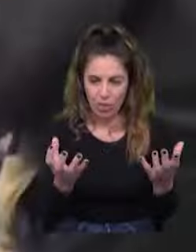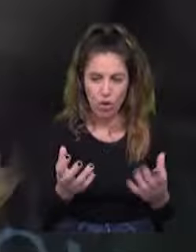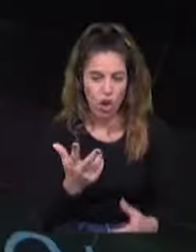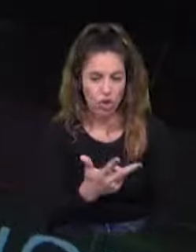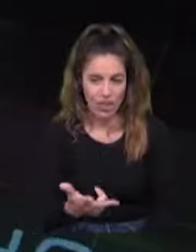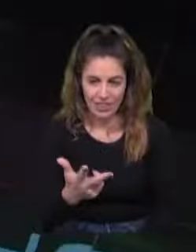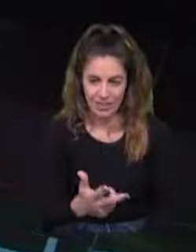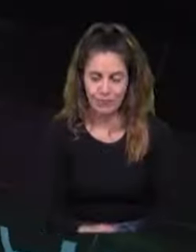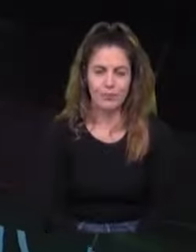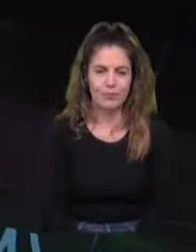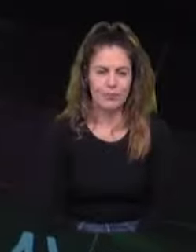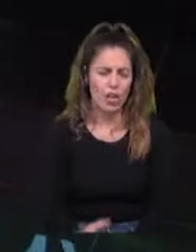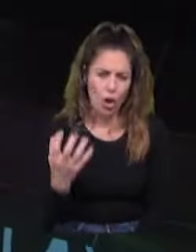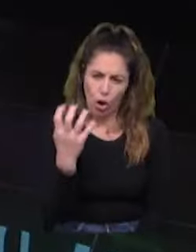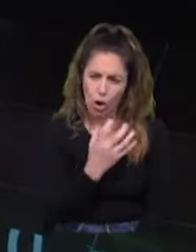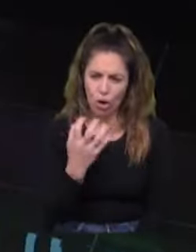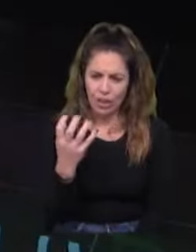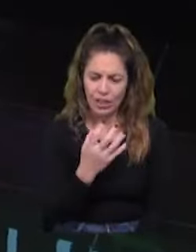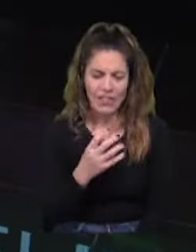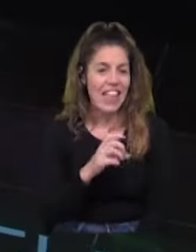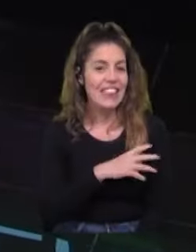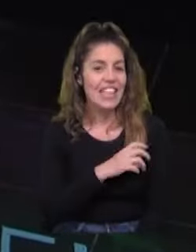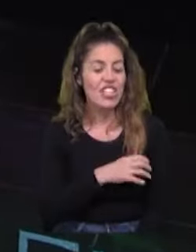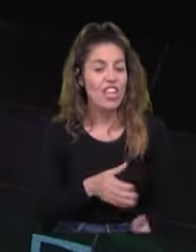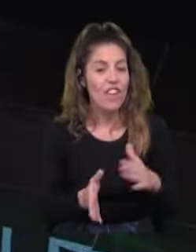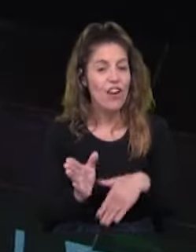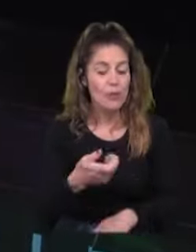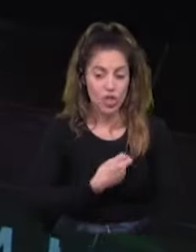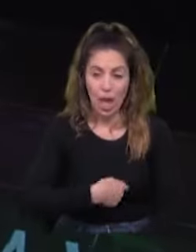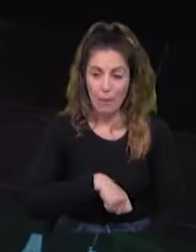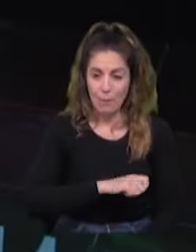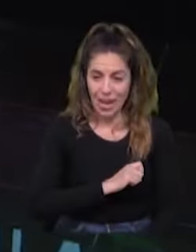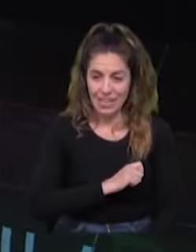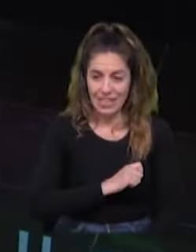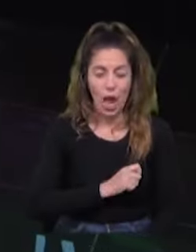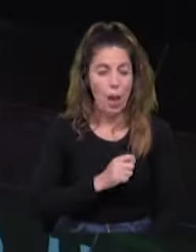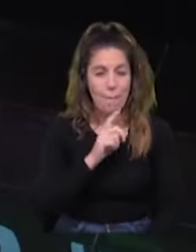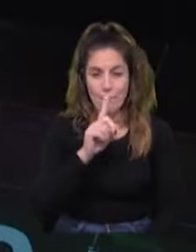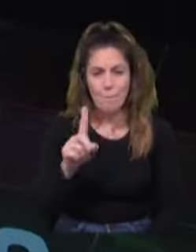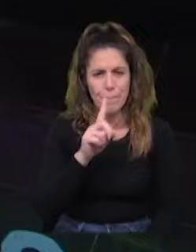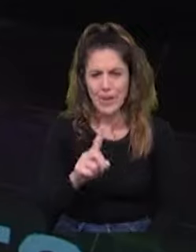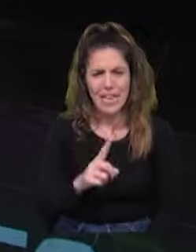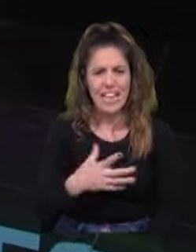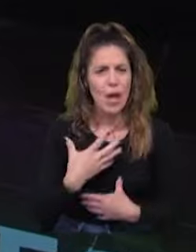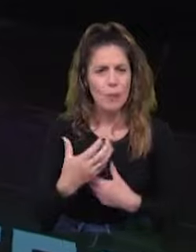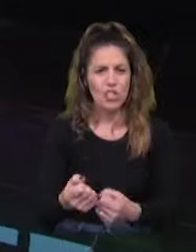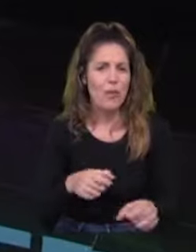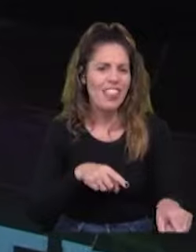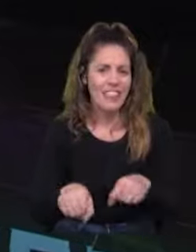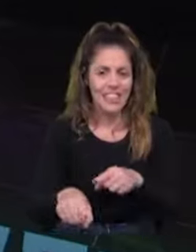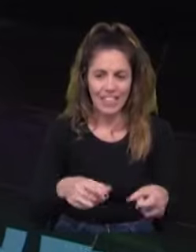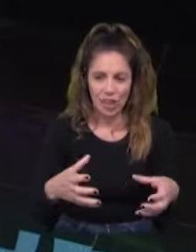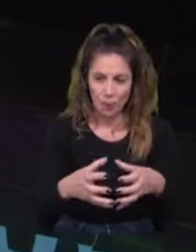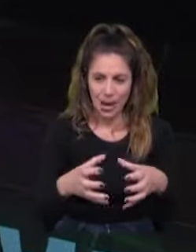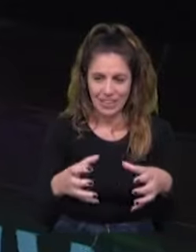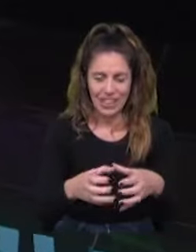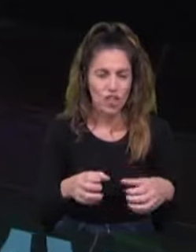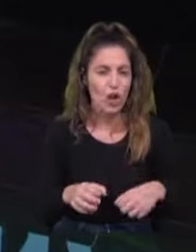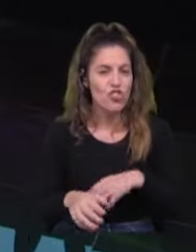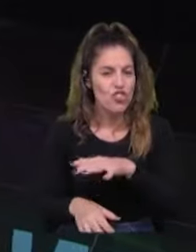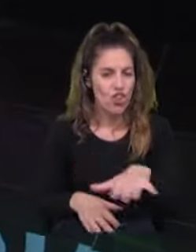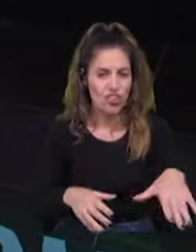cabos tremendo Eh bueno desde chile nos vamos a esta España porque miles de simpatizantes y dirigentes del partido socialista